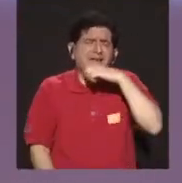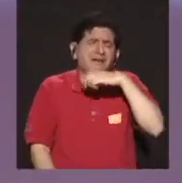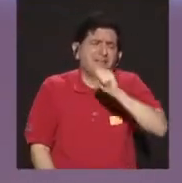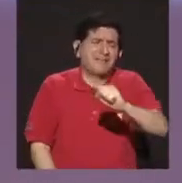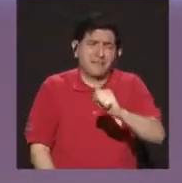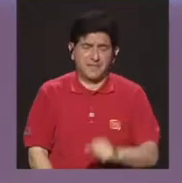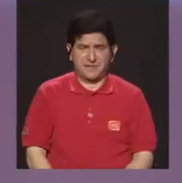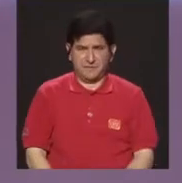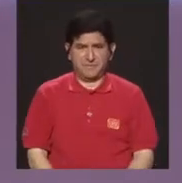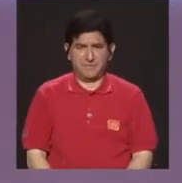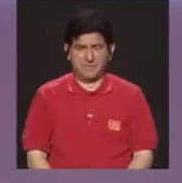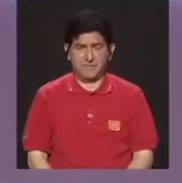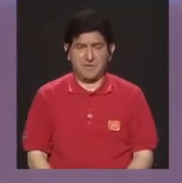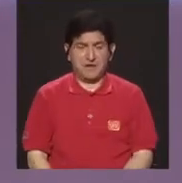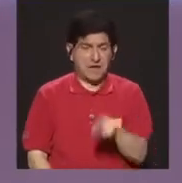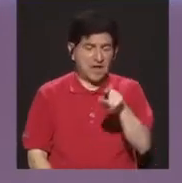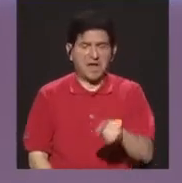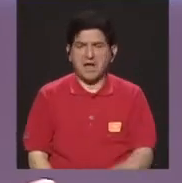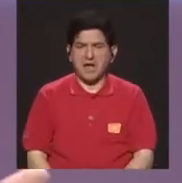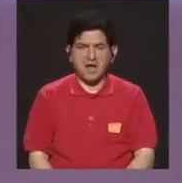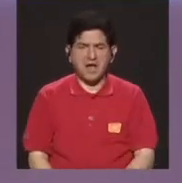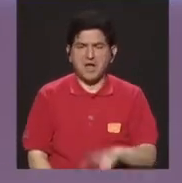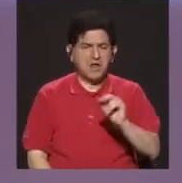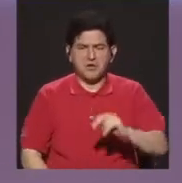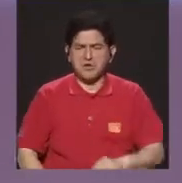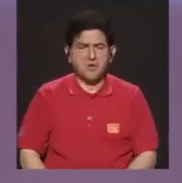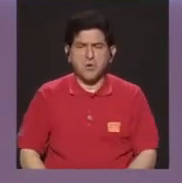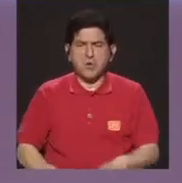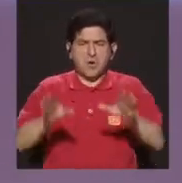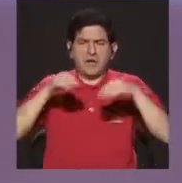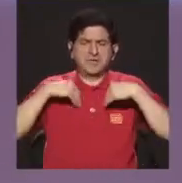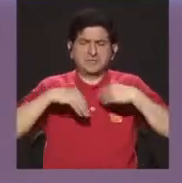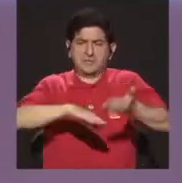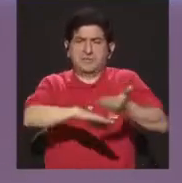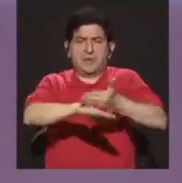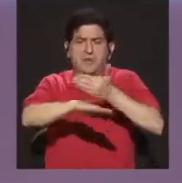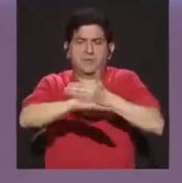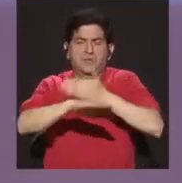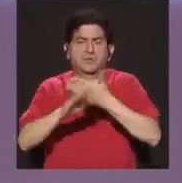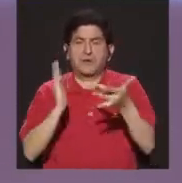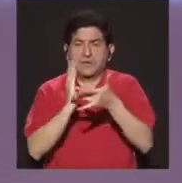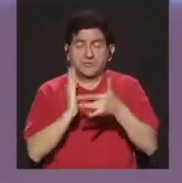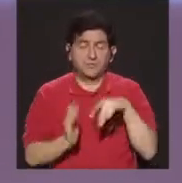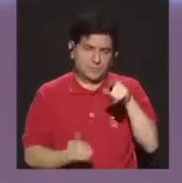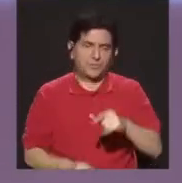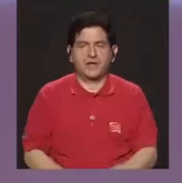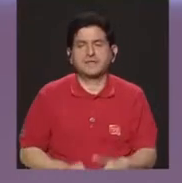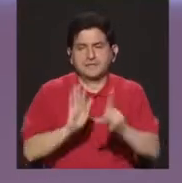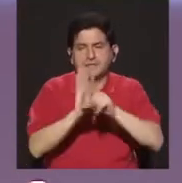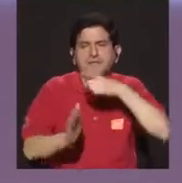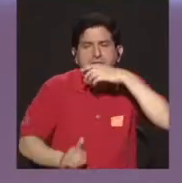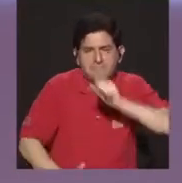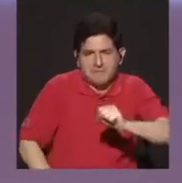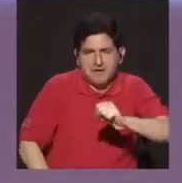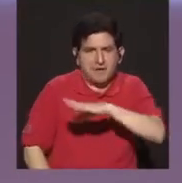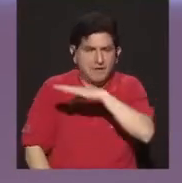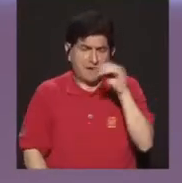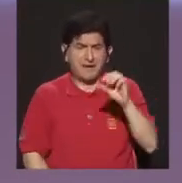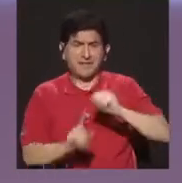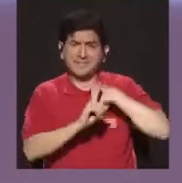materia por un lado que no reconoce los avances tecnológicos por pues por su longevidad y por otro lado que tenemos un